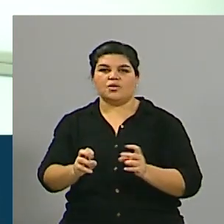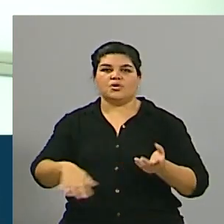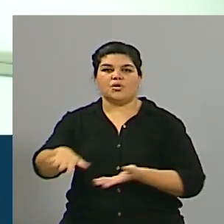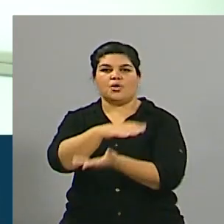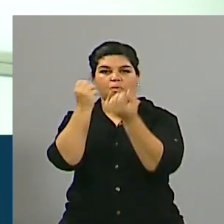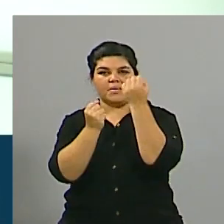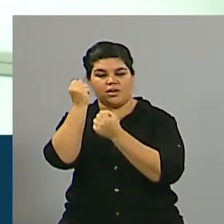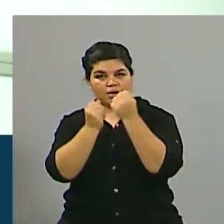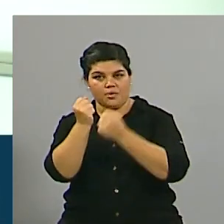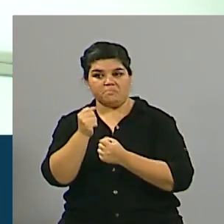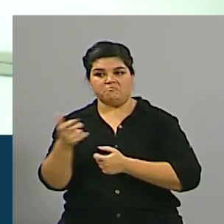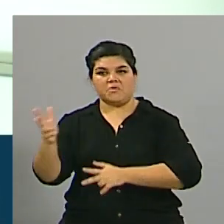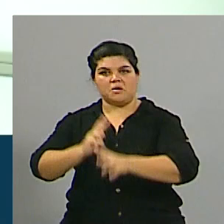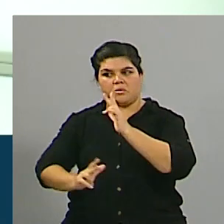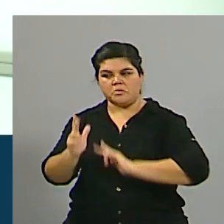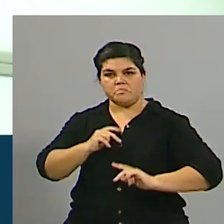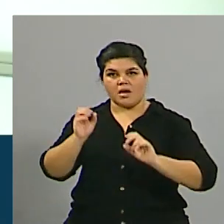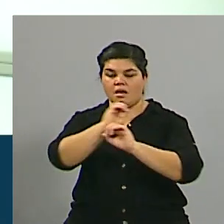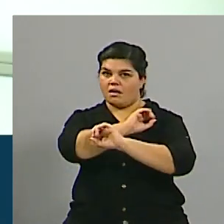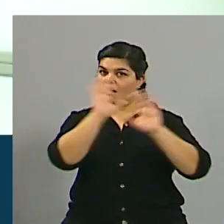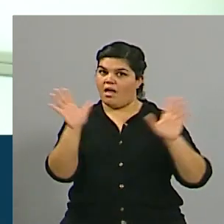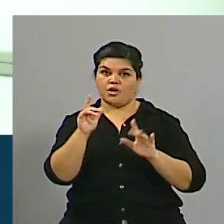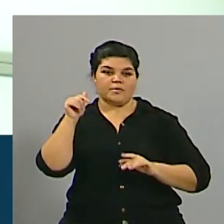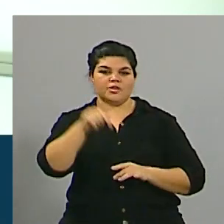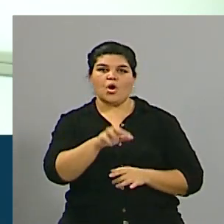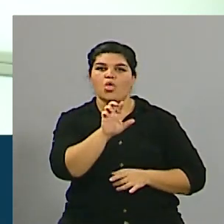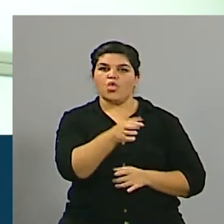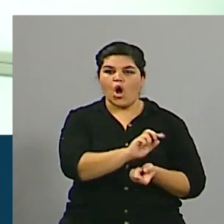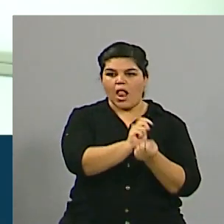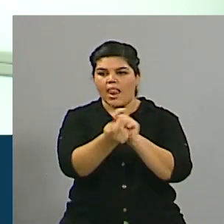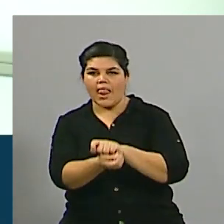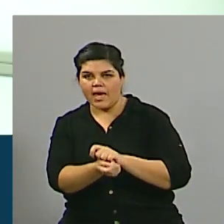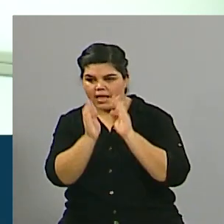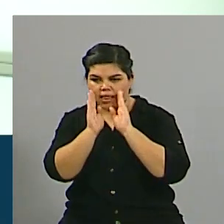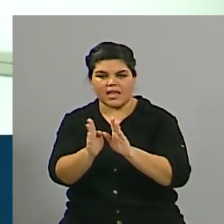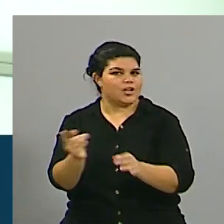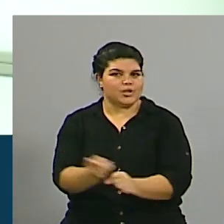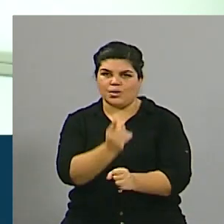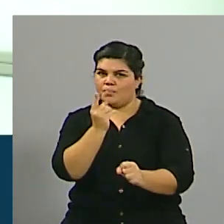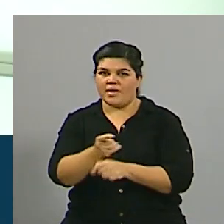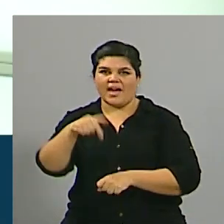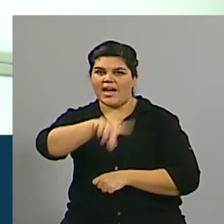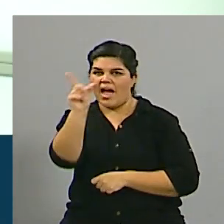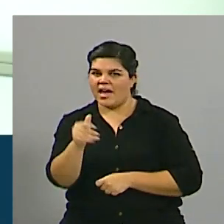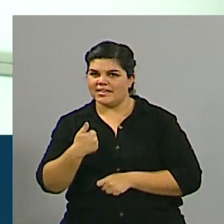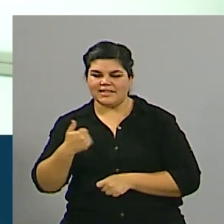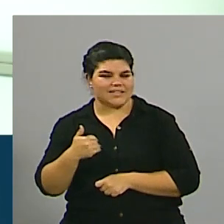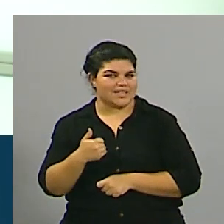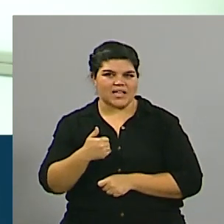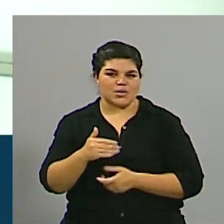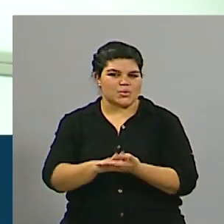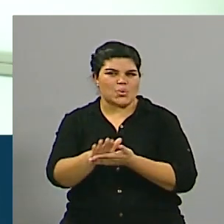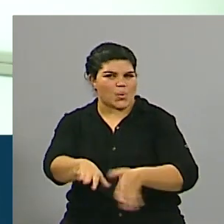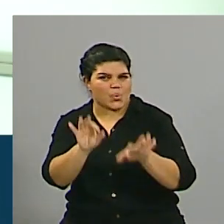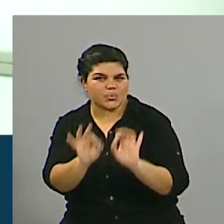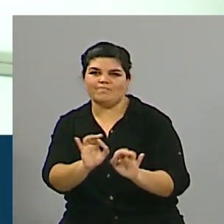análisis. Bueno, después de lo que dijo Federico está claro, ¿no? Es imposible hablar de dolarización con el panorama que tiene hoy en la Argentina. Si de